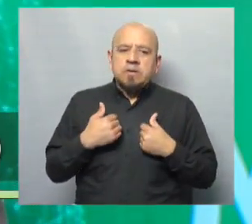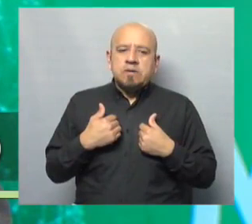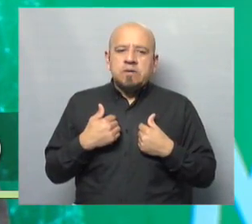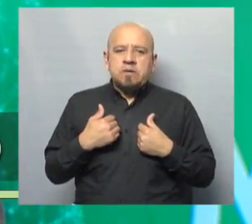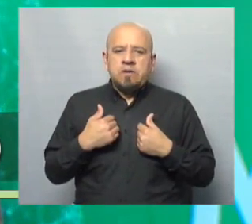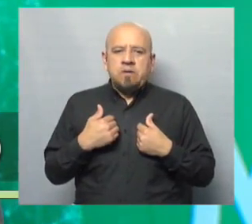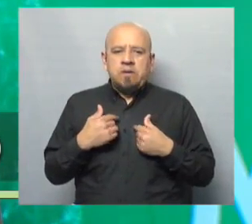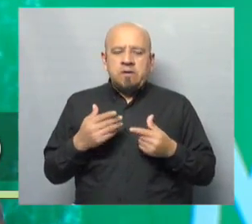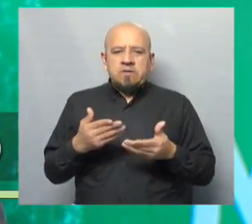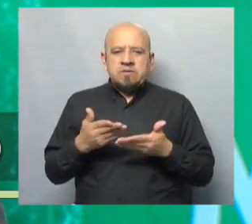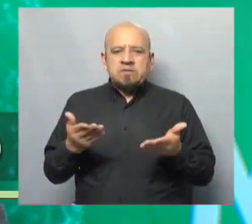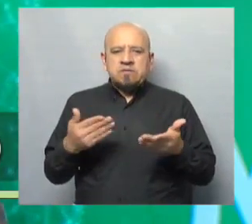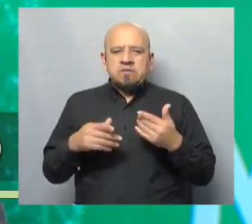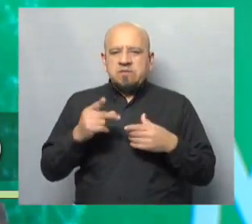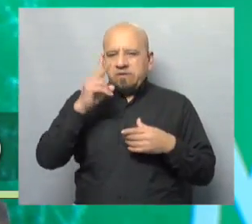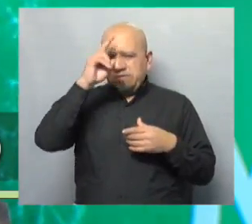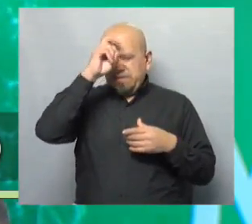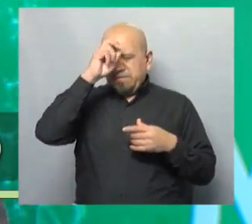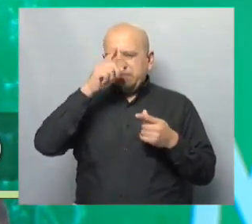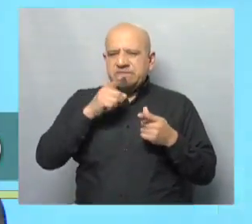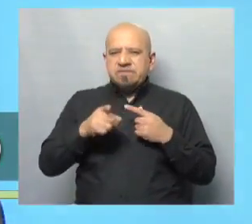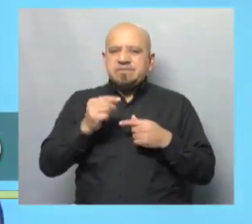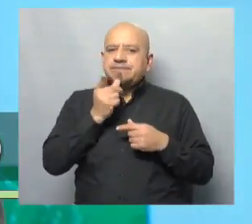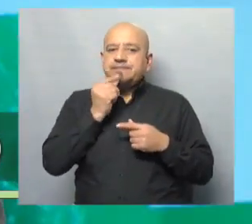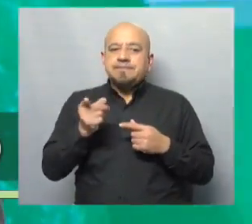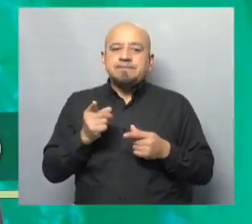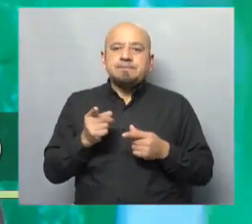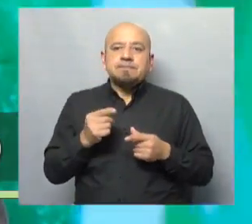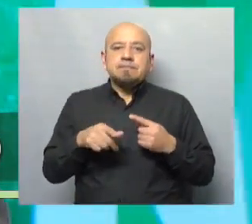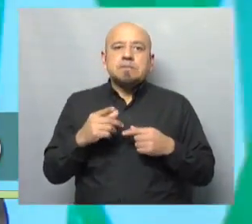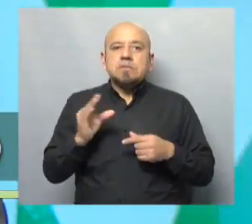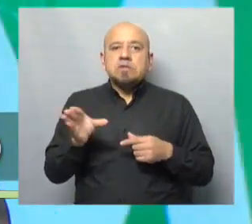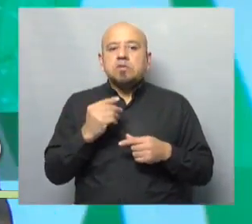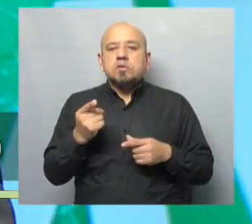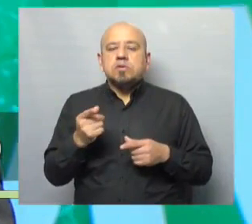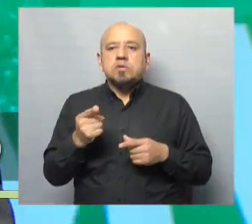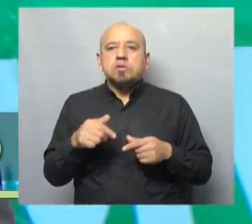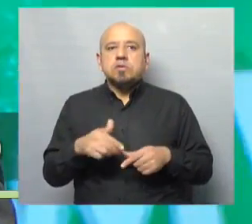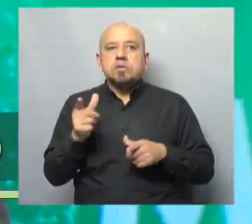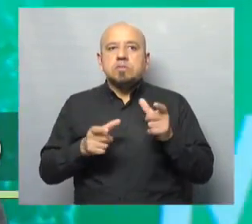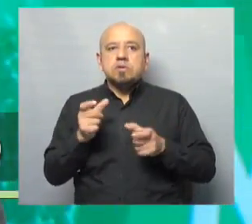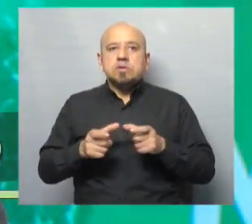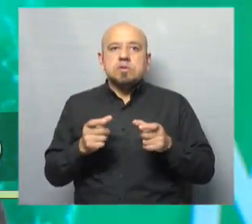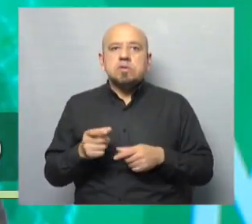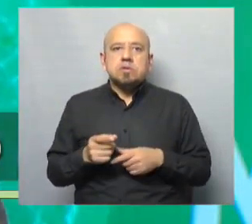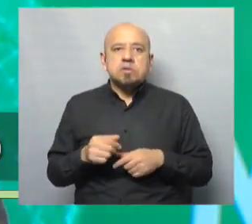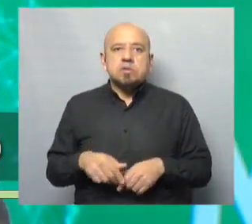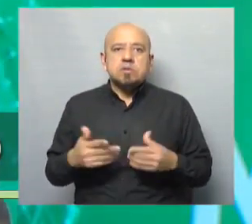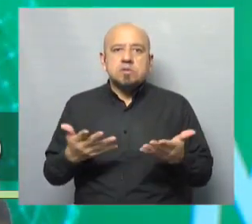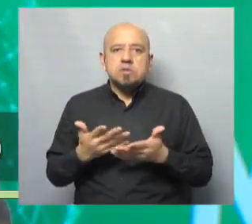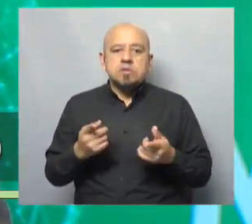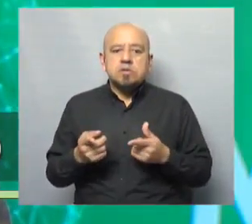atención en el hospital policial a todas a todas estas personas ahora